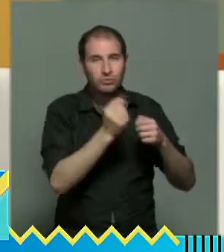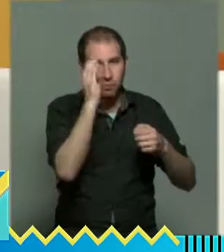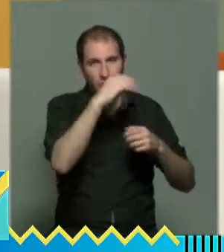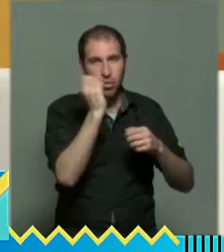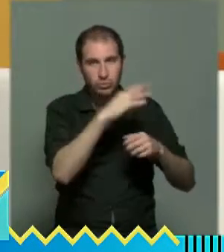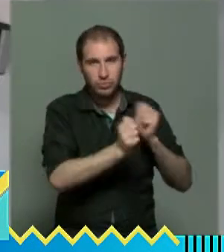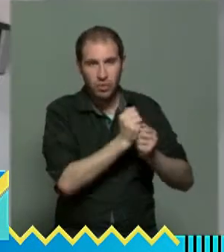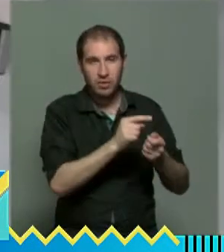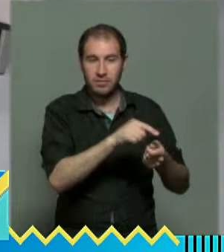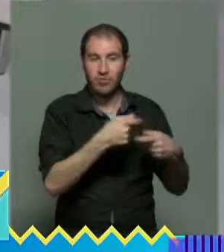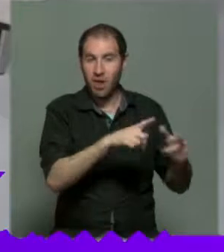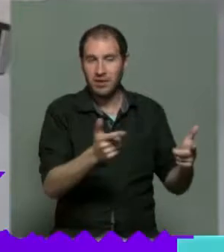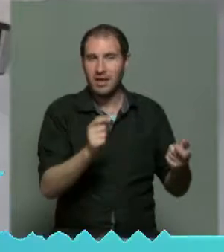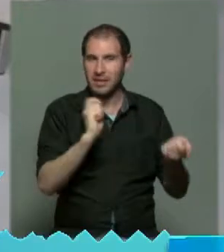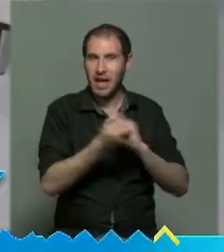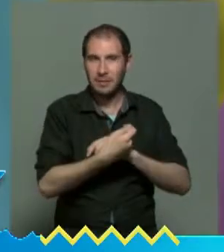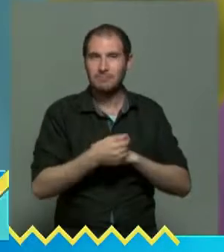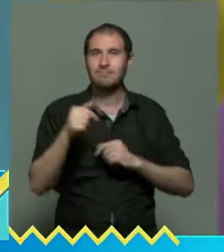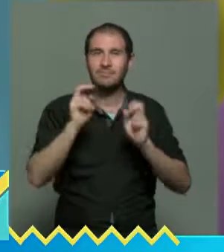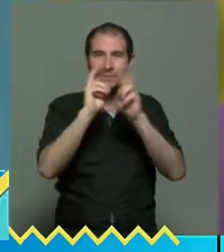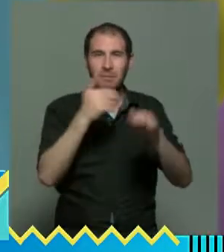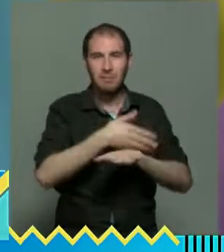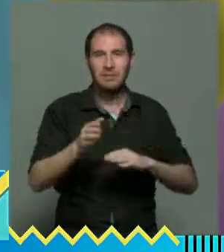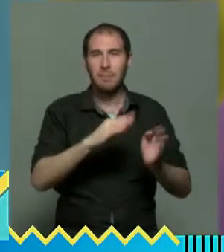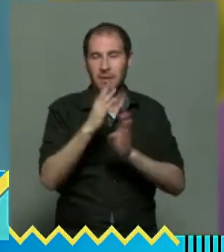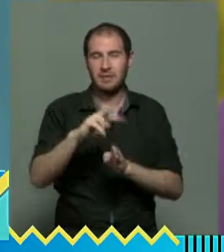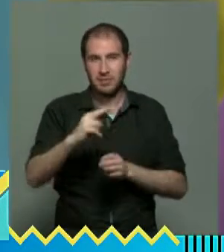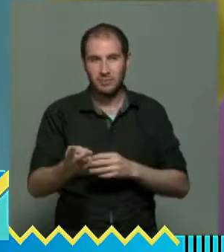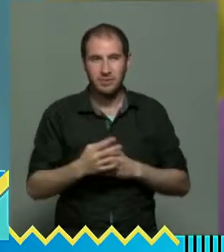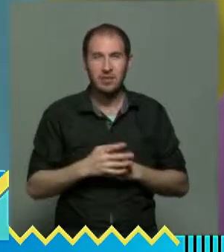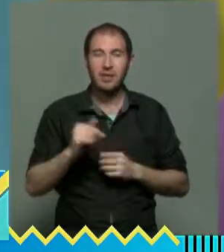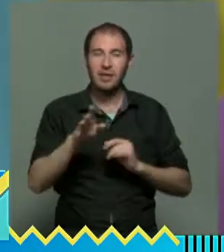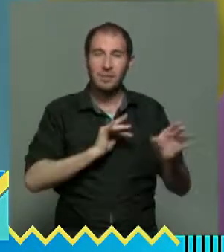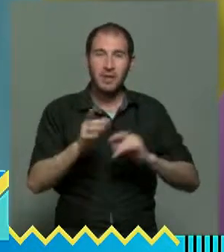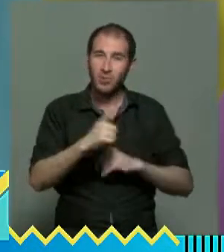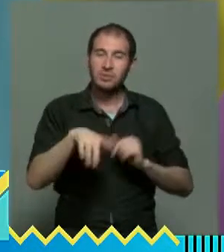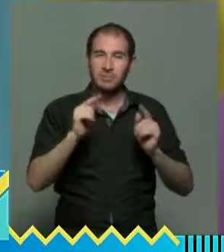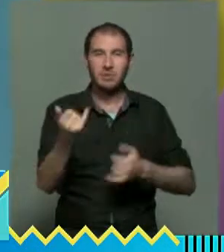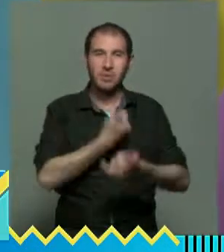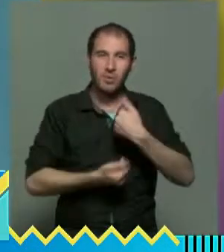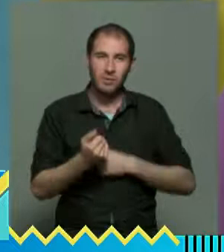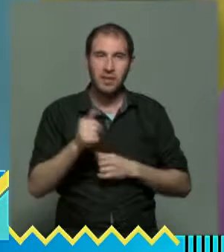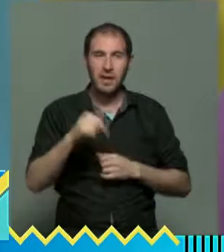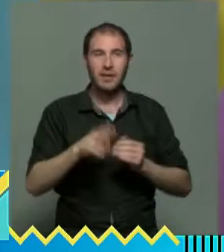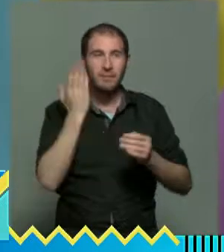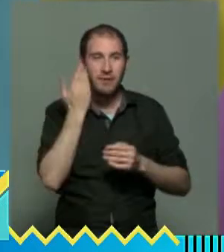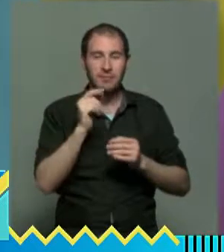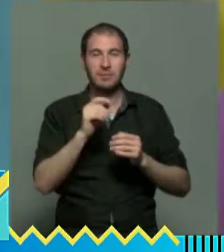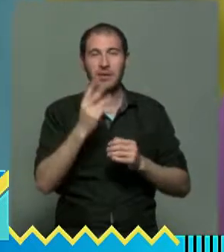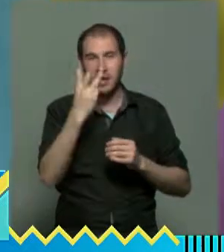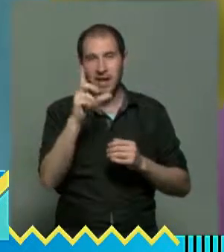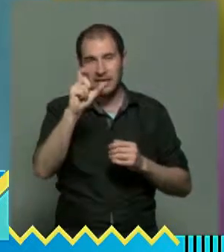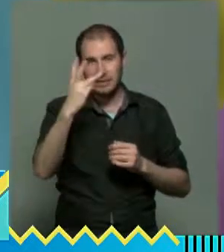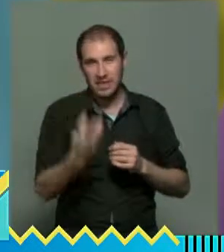que hay que reconvertirlo. Bien, lo vamos a retomar este tema también en el próximo bloque. Los invitamos a que ustedes participen. Estamos en redes sociales, en Facebook